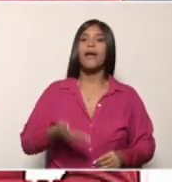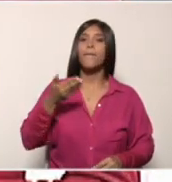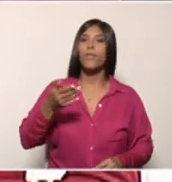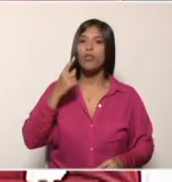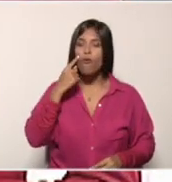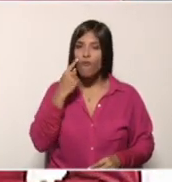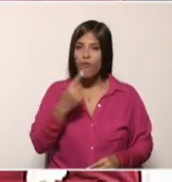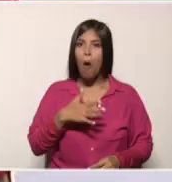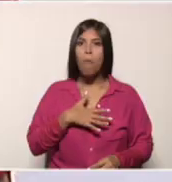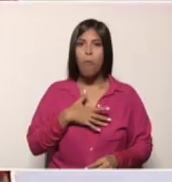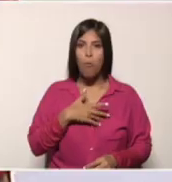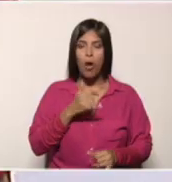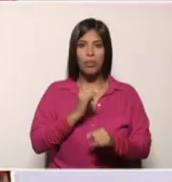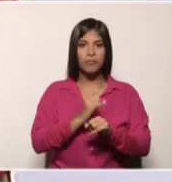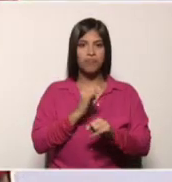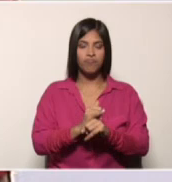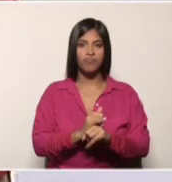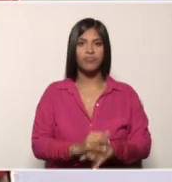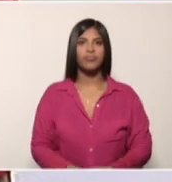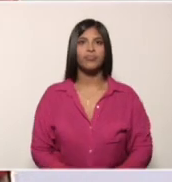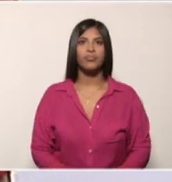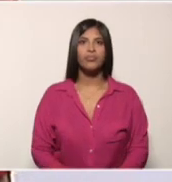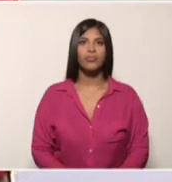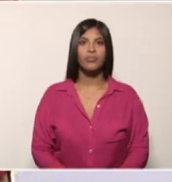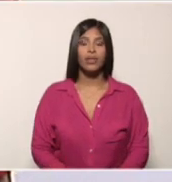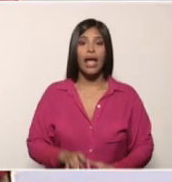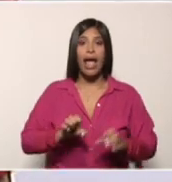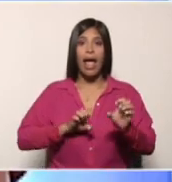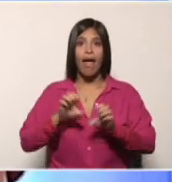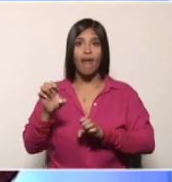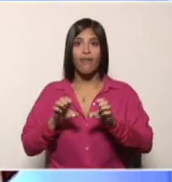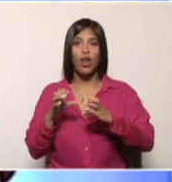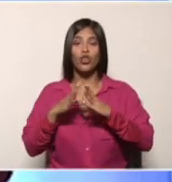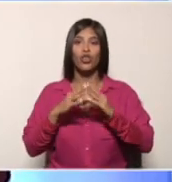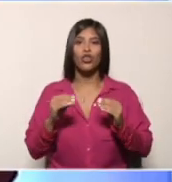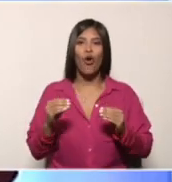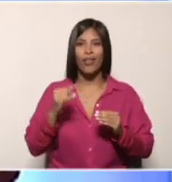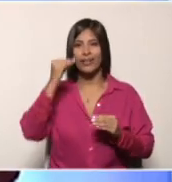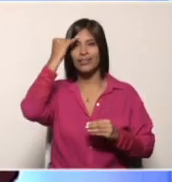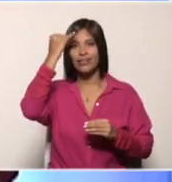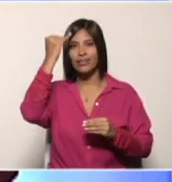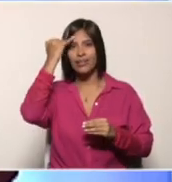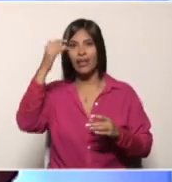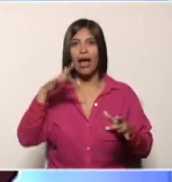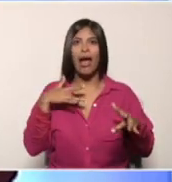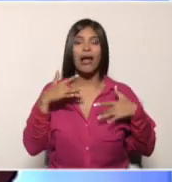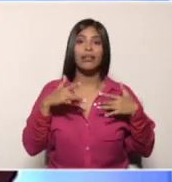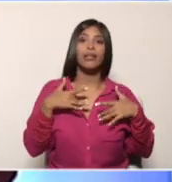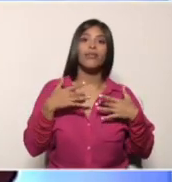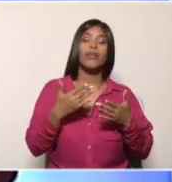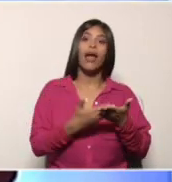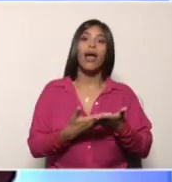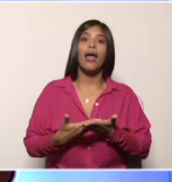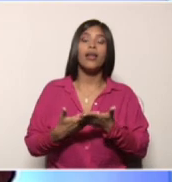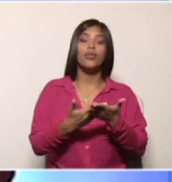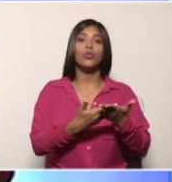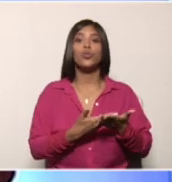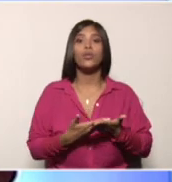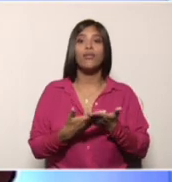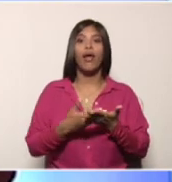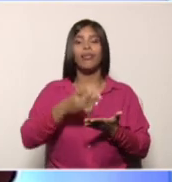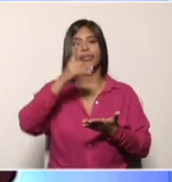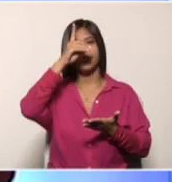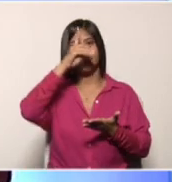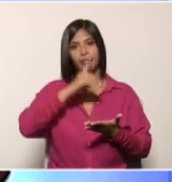las redes sociales. Así es, y bueno, también viendo y evaluando lo que son esas estrategias y esas actividades también para nuestros estudiantes con